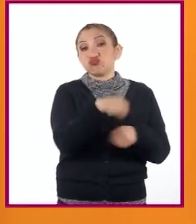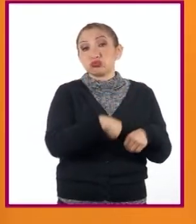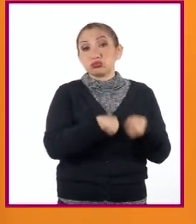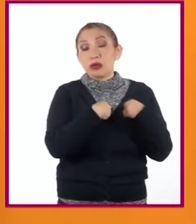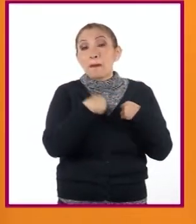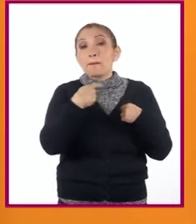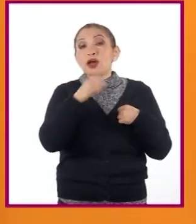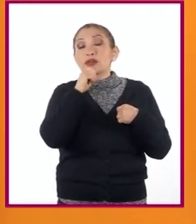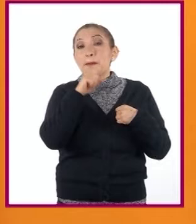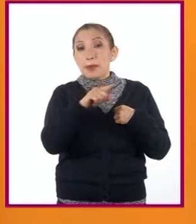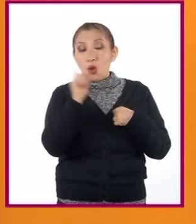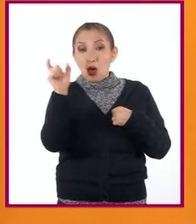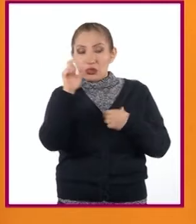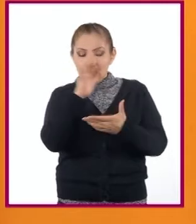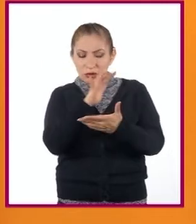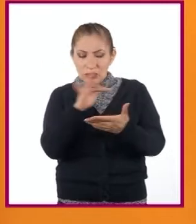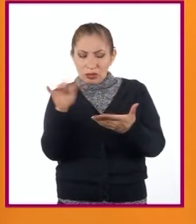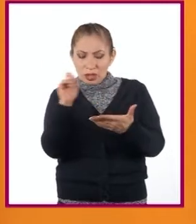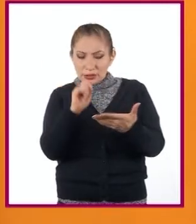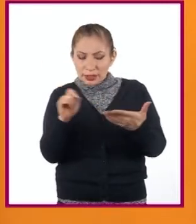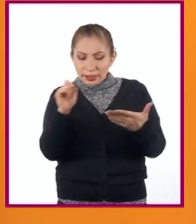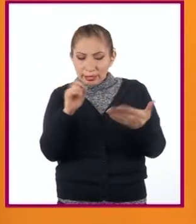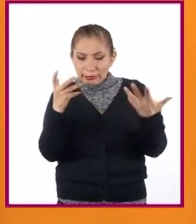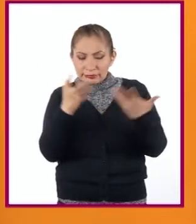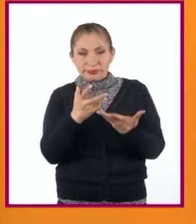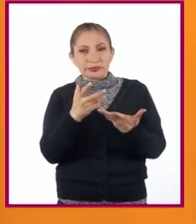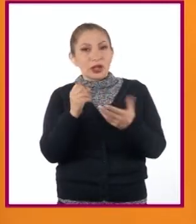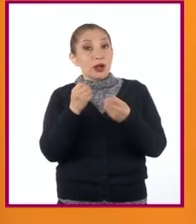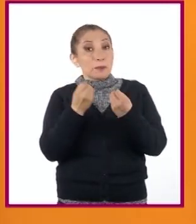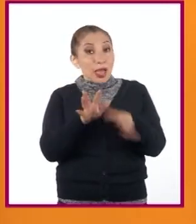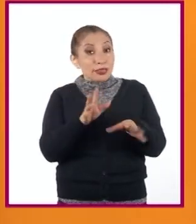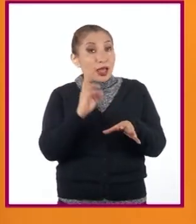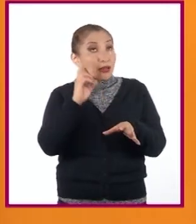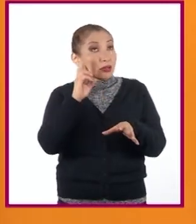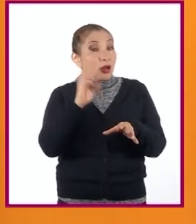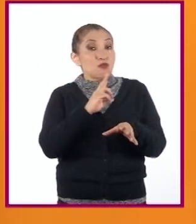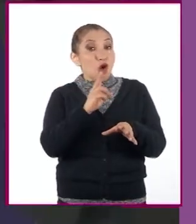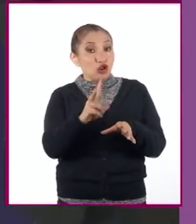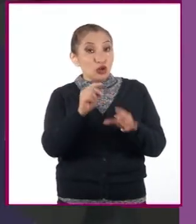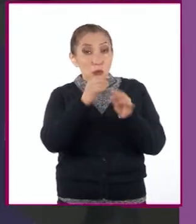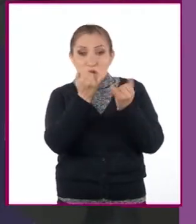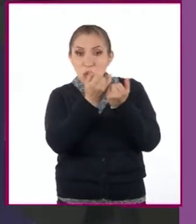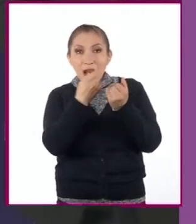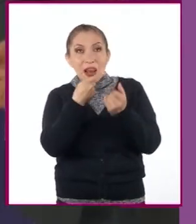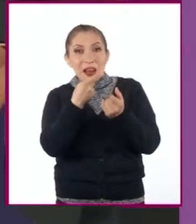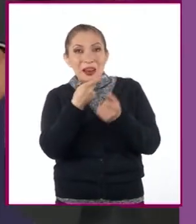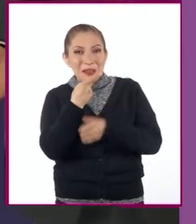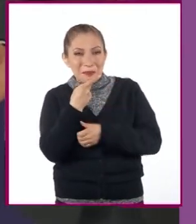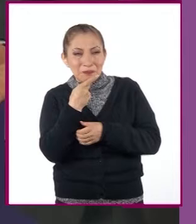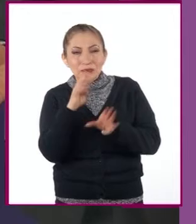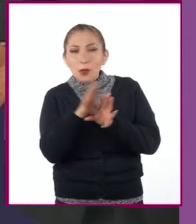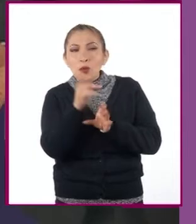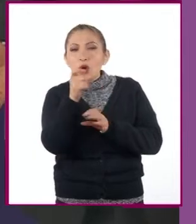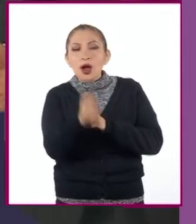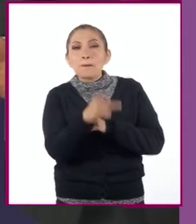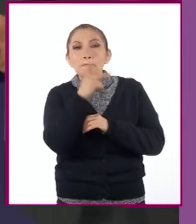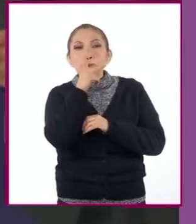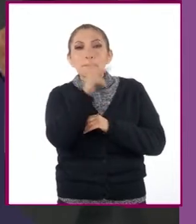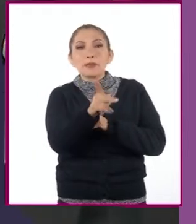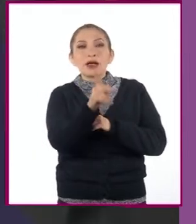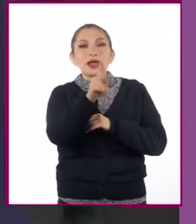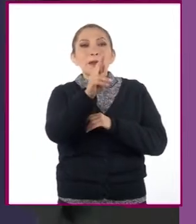que también, al leerlas de forma escrita, no pierden su tono y pronunciación. ¿Cómo podríamos definir la